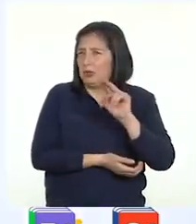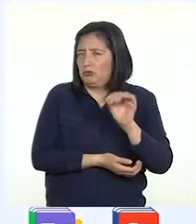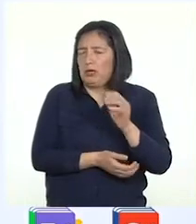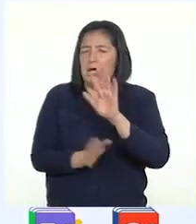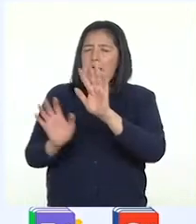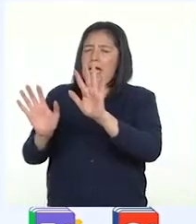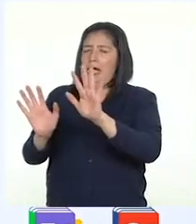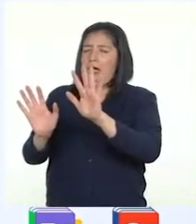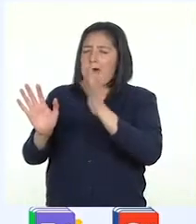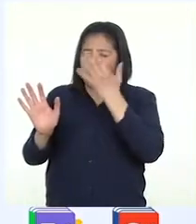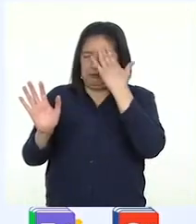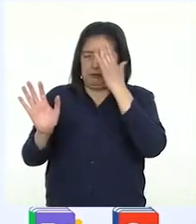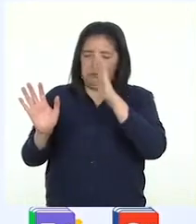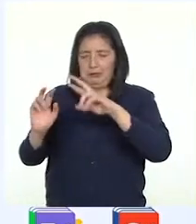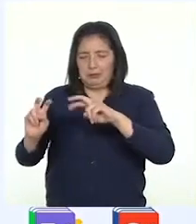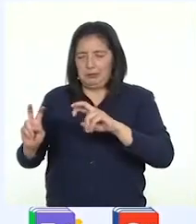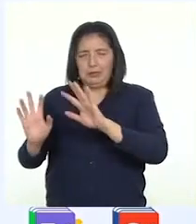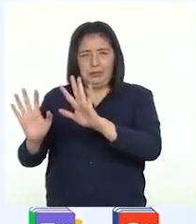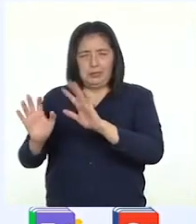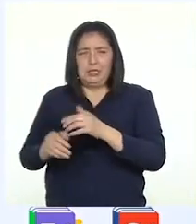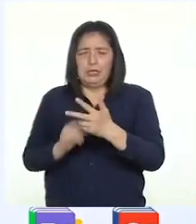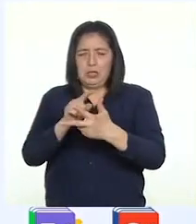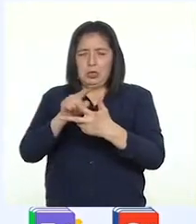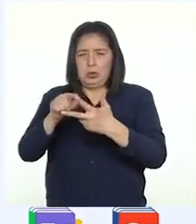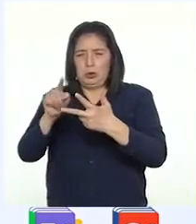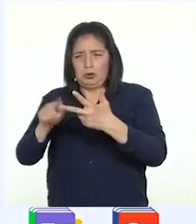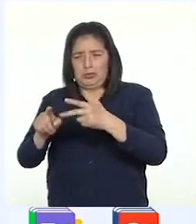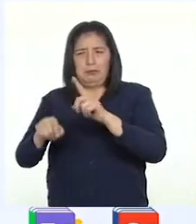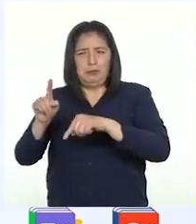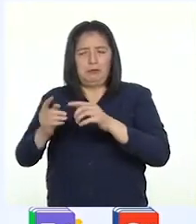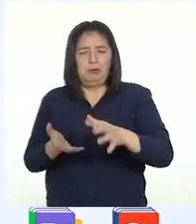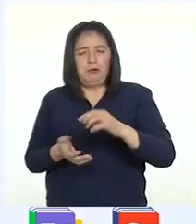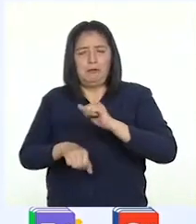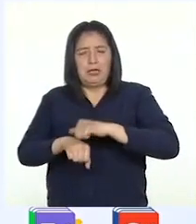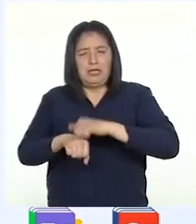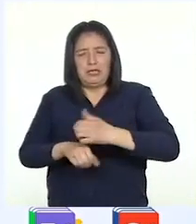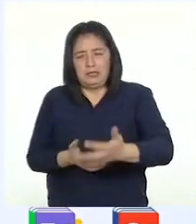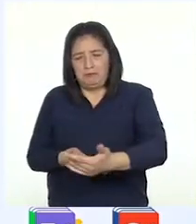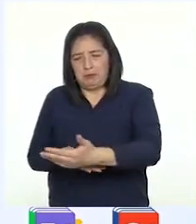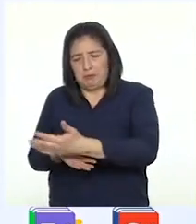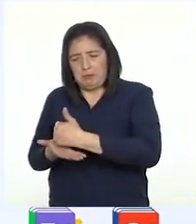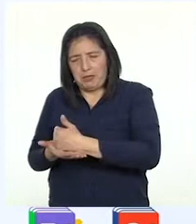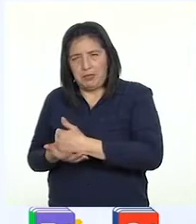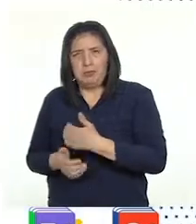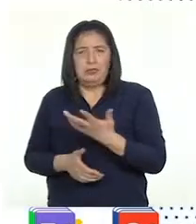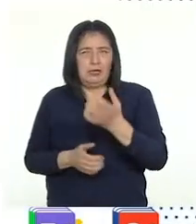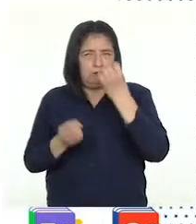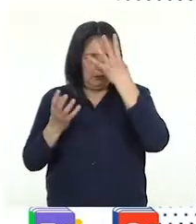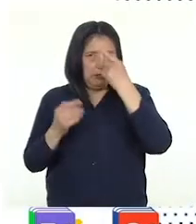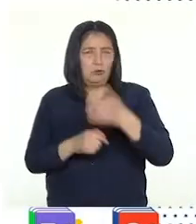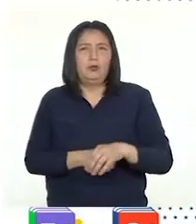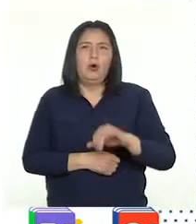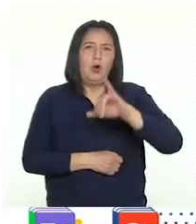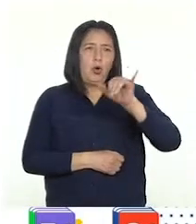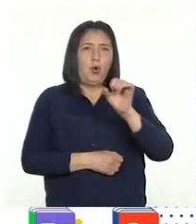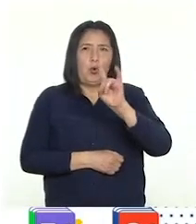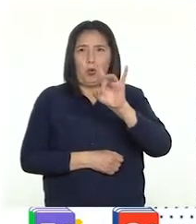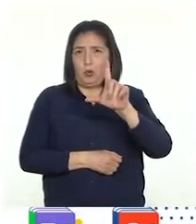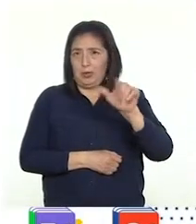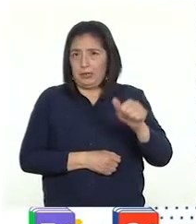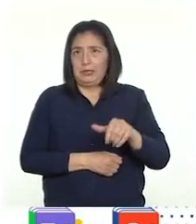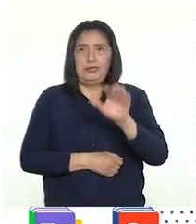ver, analicemos el problema. Los 3 primos recogían piedritas en la playa. Los datos son, Julia